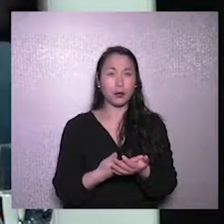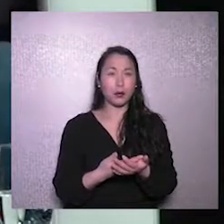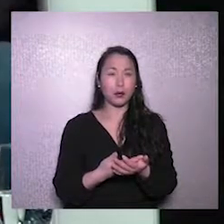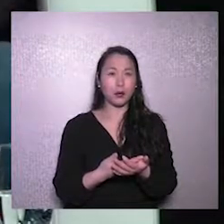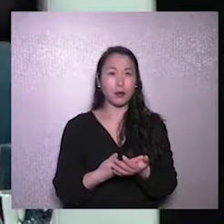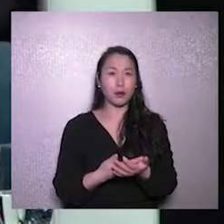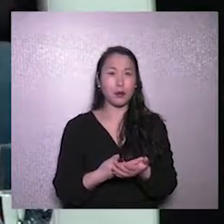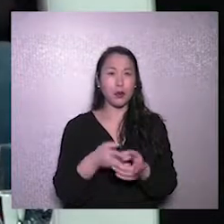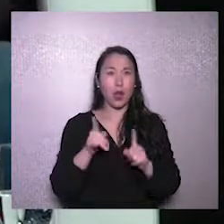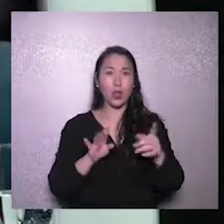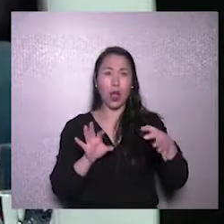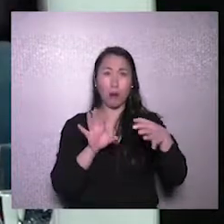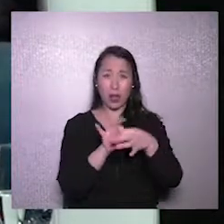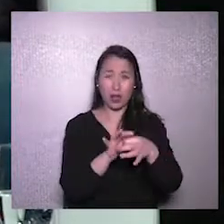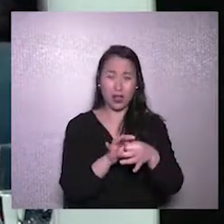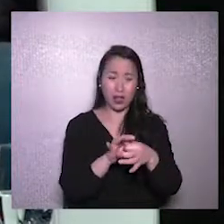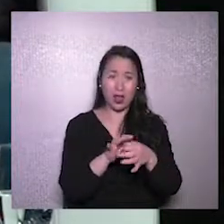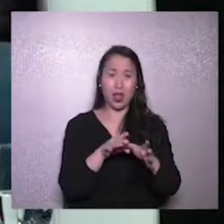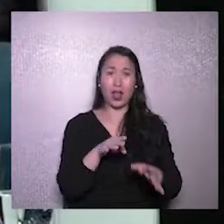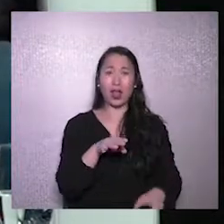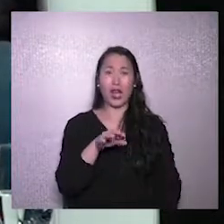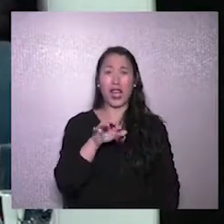no depende necesariamente de tecnología.